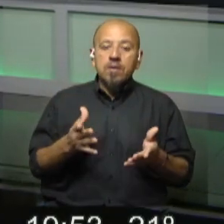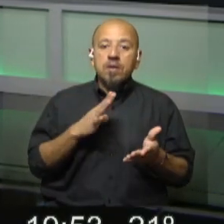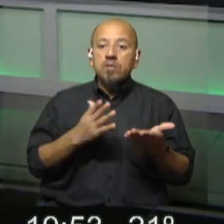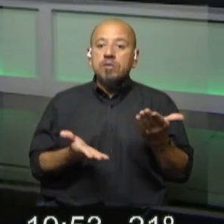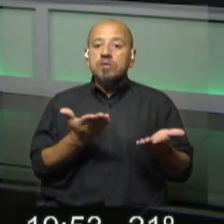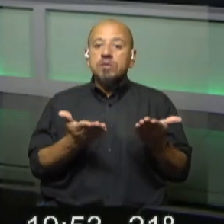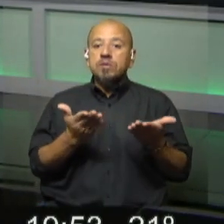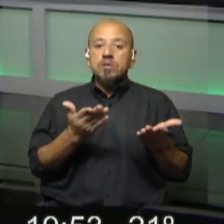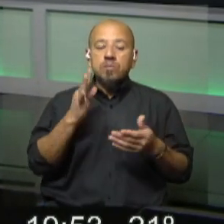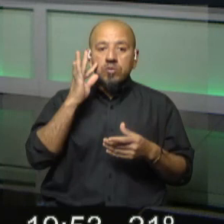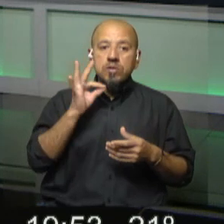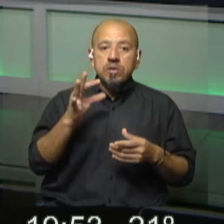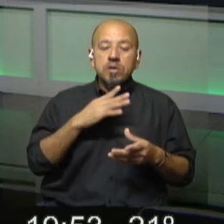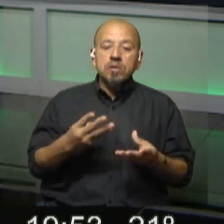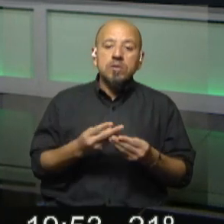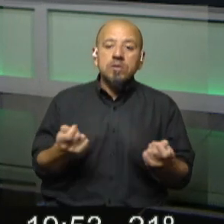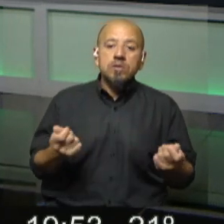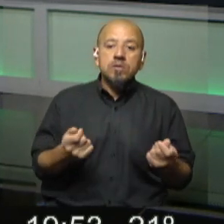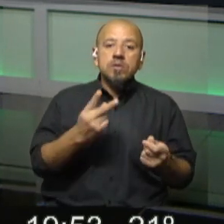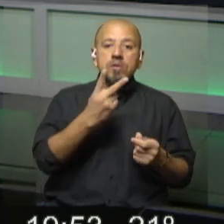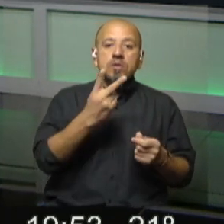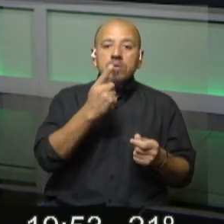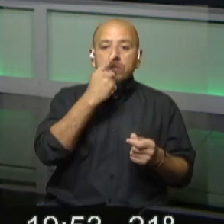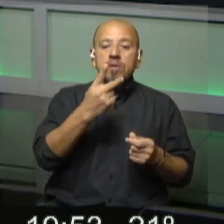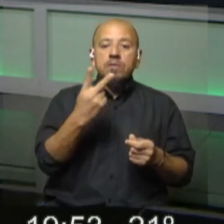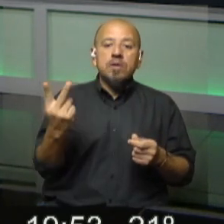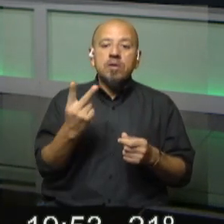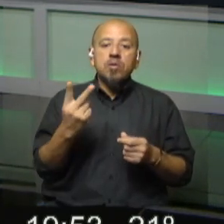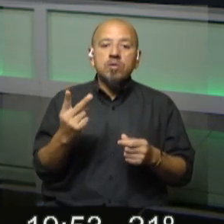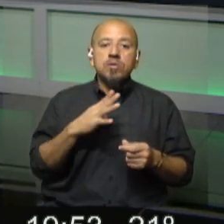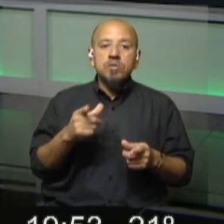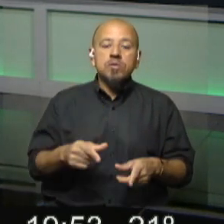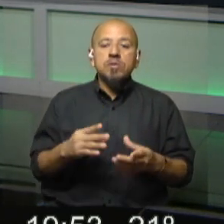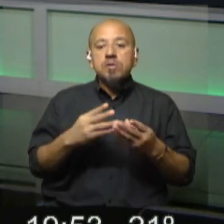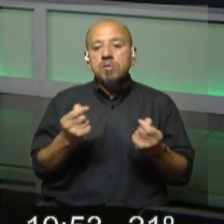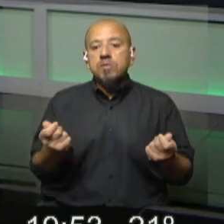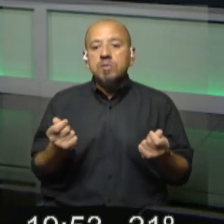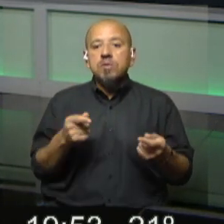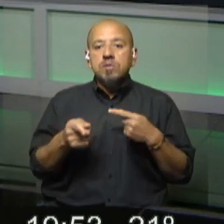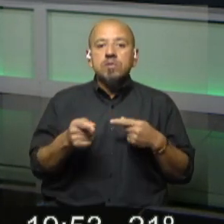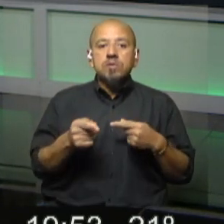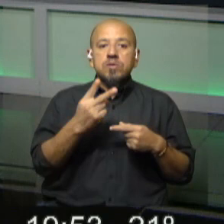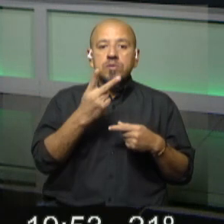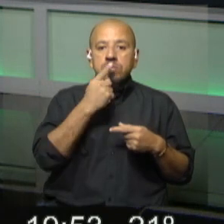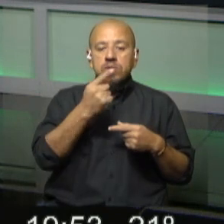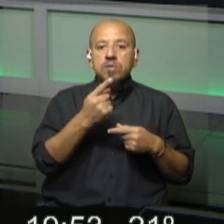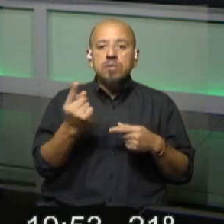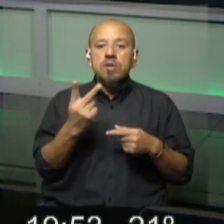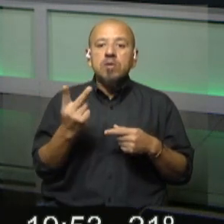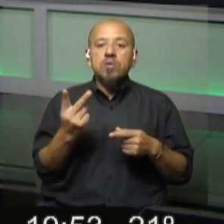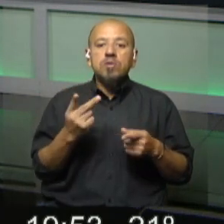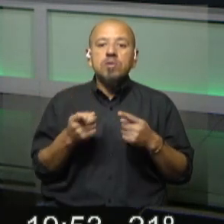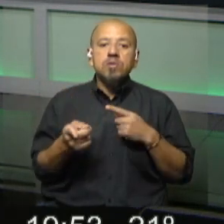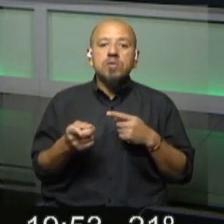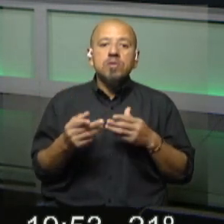analizando la posibilidad de disolverse y en 2022 finalmente se disuelve. Antes, entre 2021 y 2022, este año